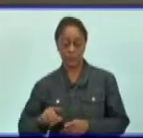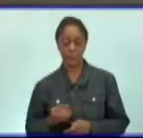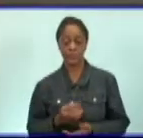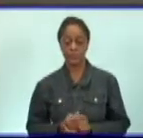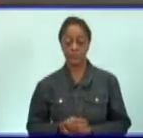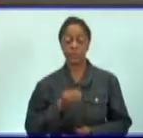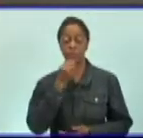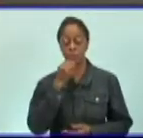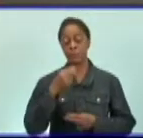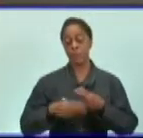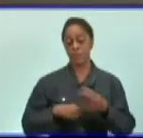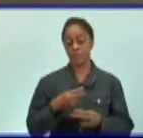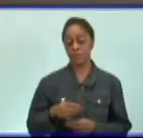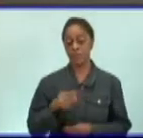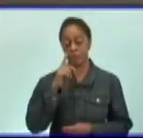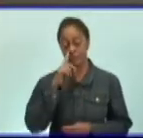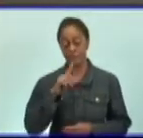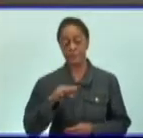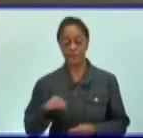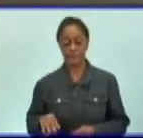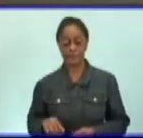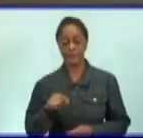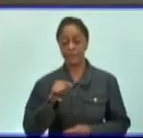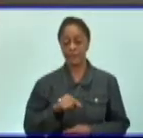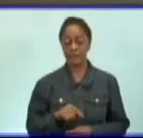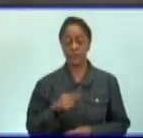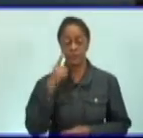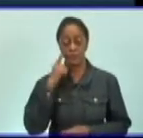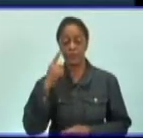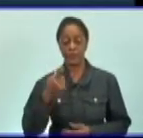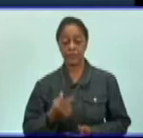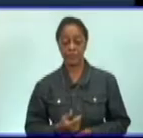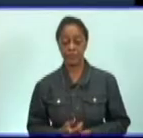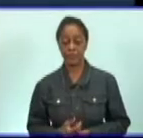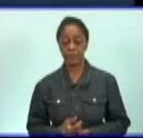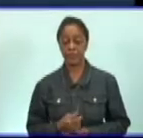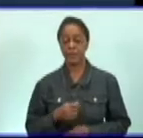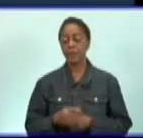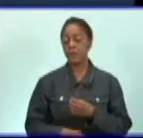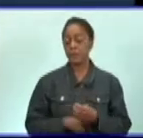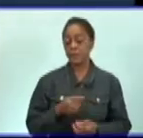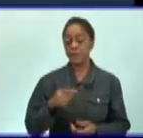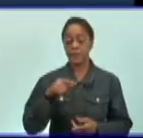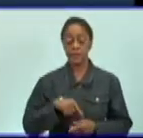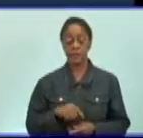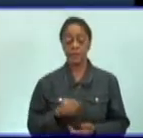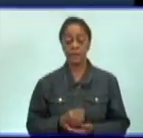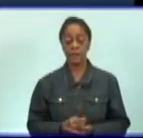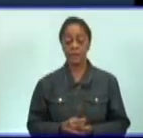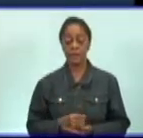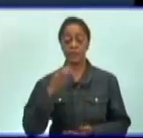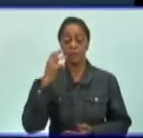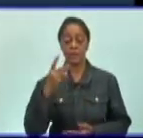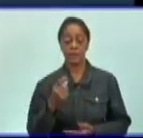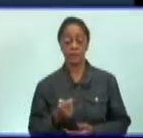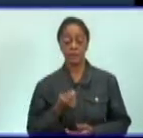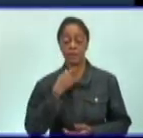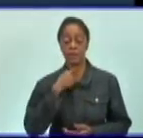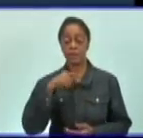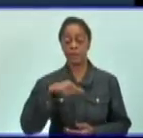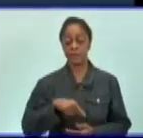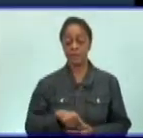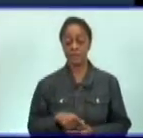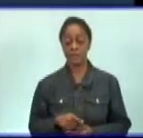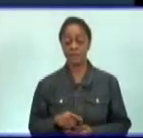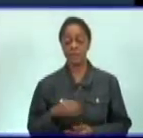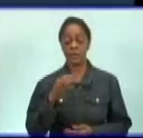lo pueden hacer, ya que en ellos van a ver que está dado el número del ejercicio, que es